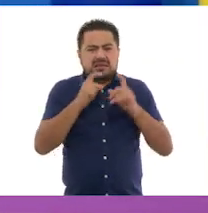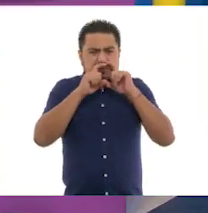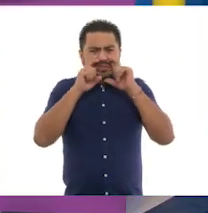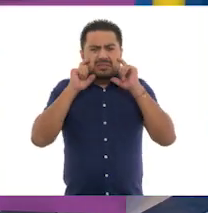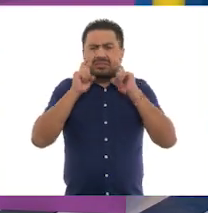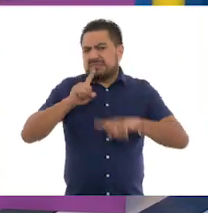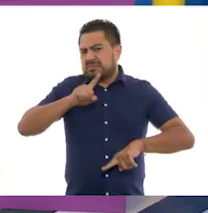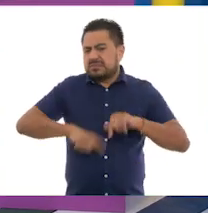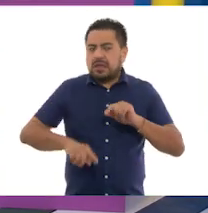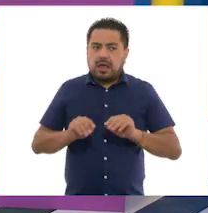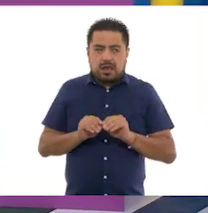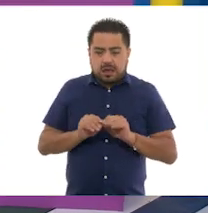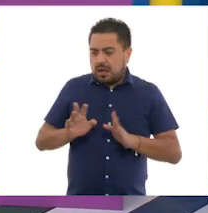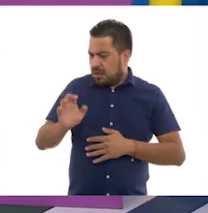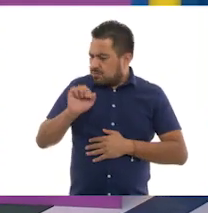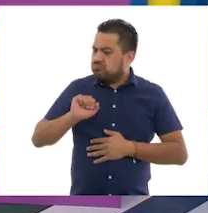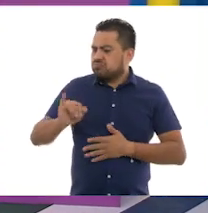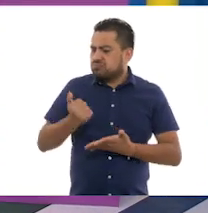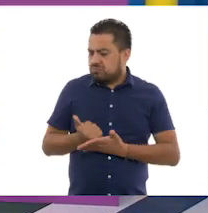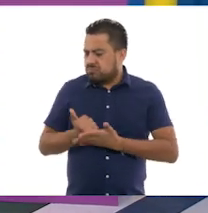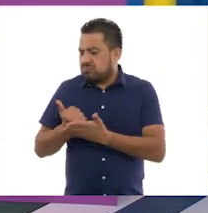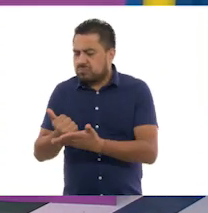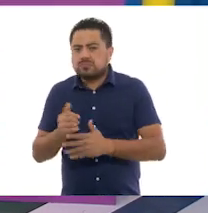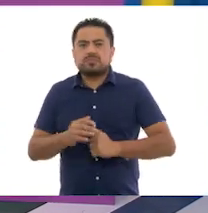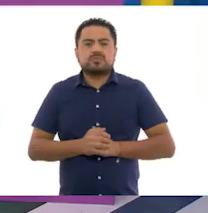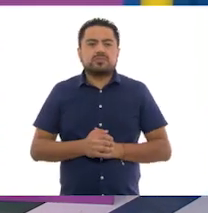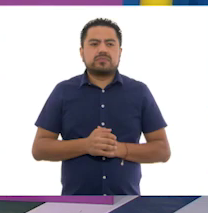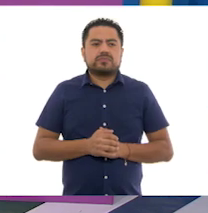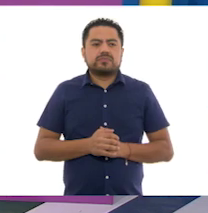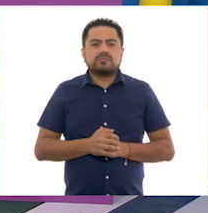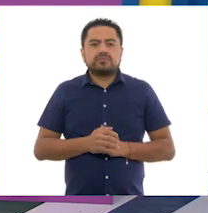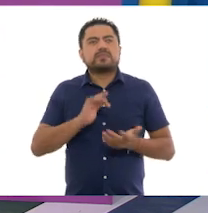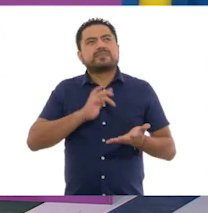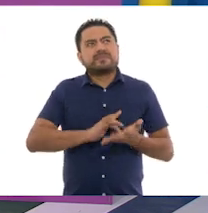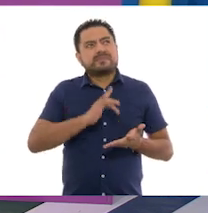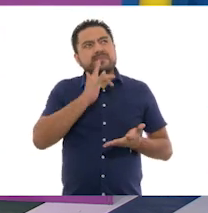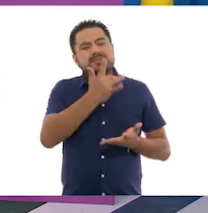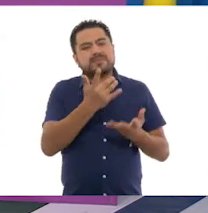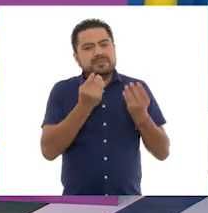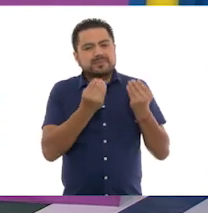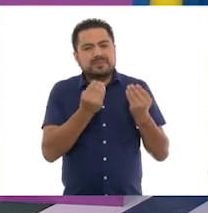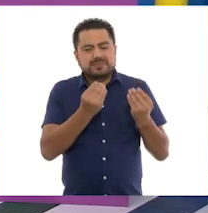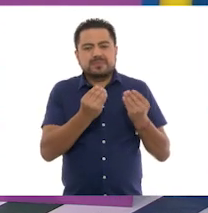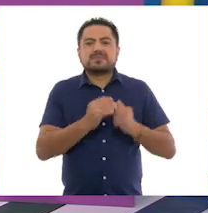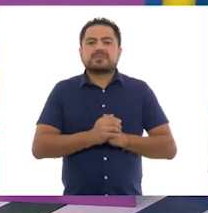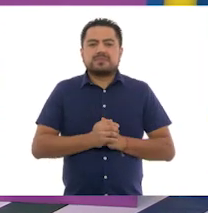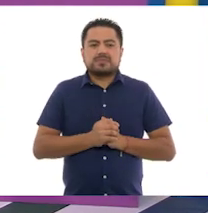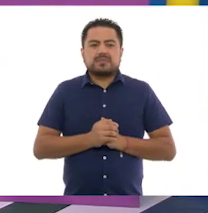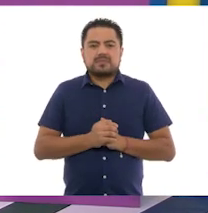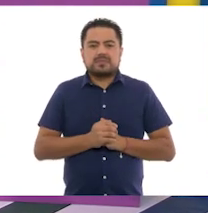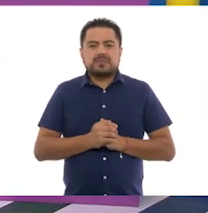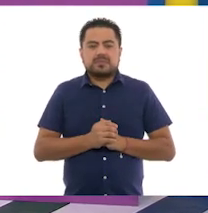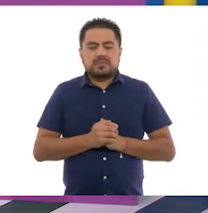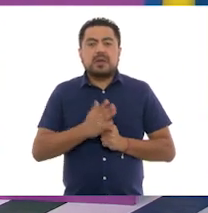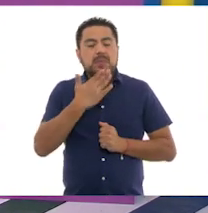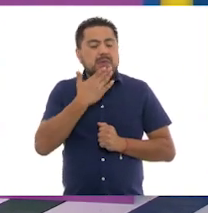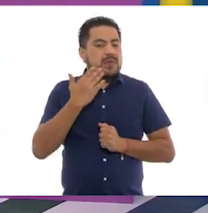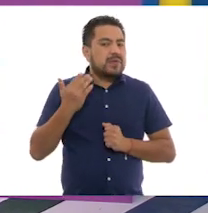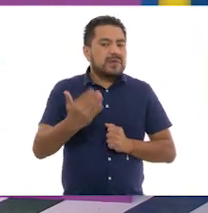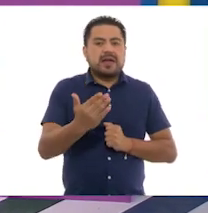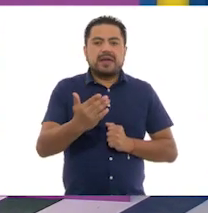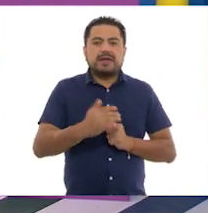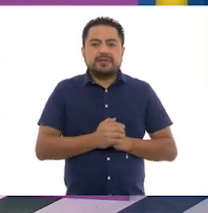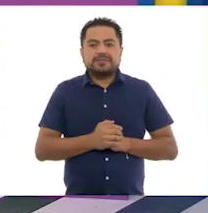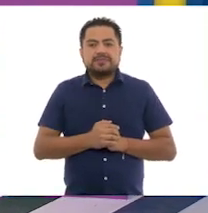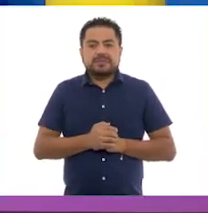favor? ¡Claro que sí, por supuesto! A ver, permíteme. Gracias. ¿Listo? ¿No? ¿De qué? Aquí lo voy a poner. Muy bien. ¡Muy bien!